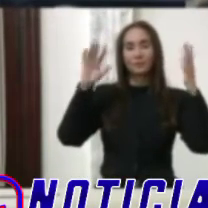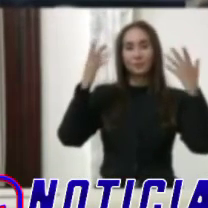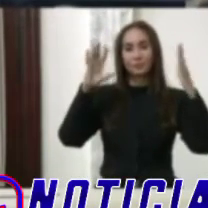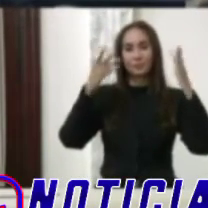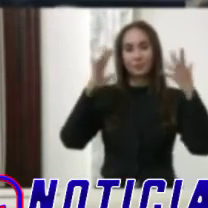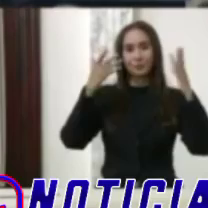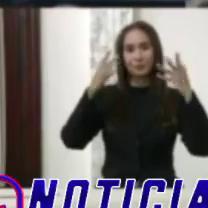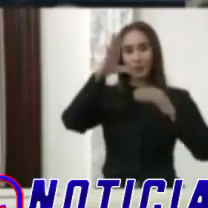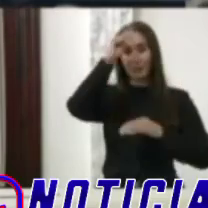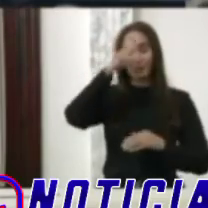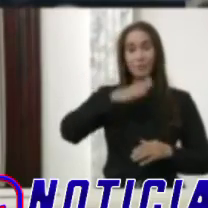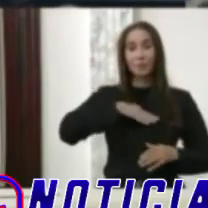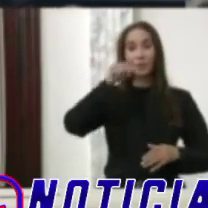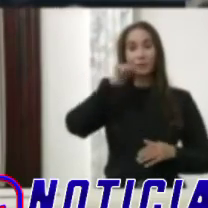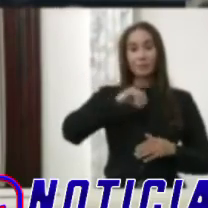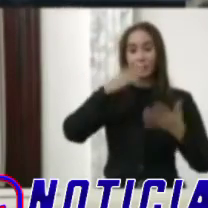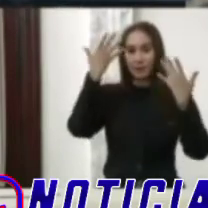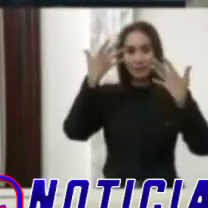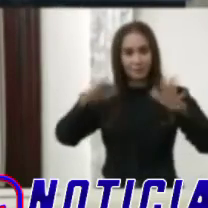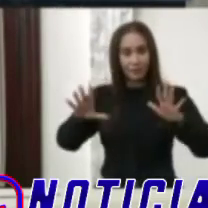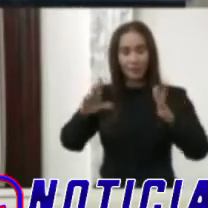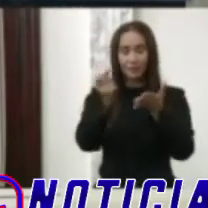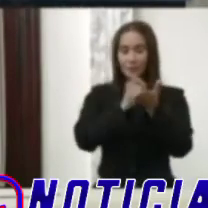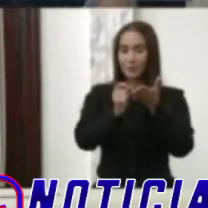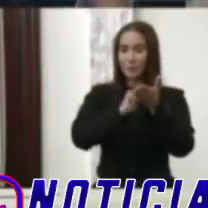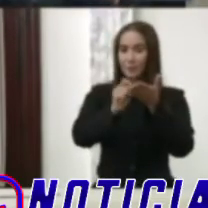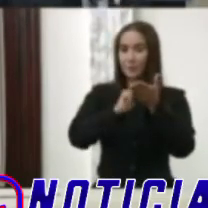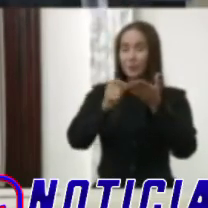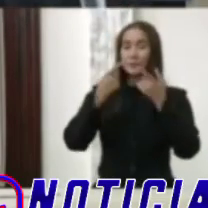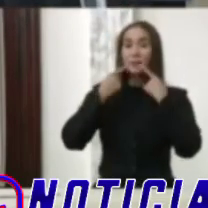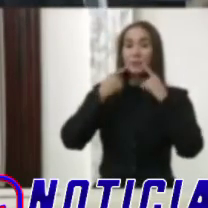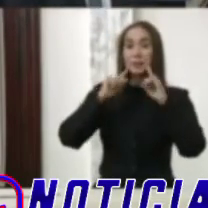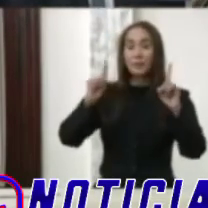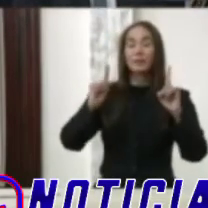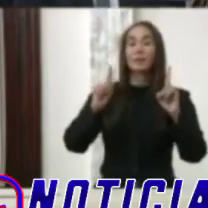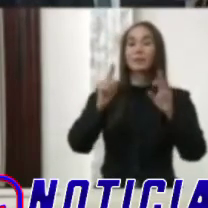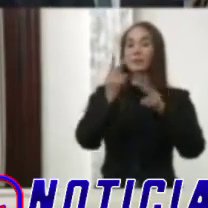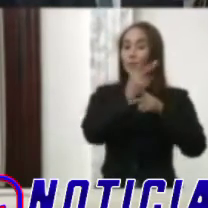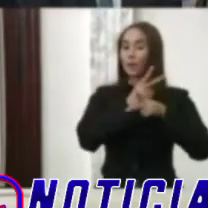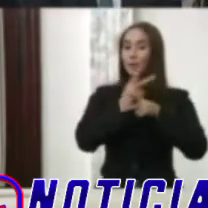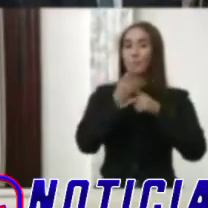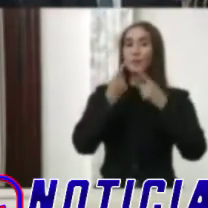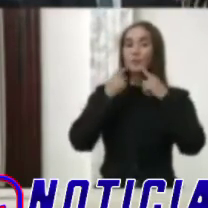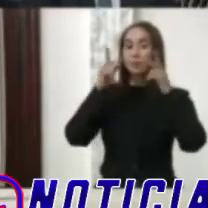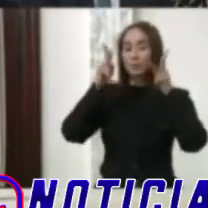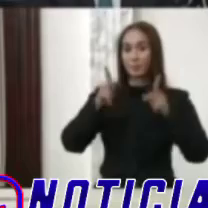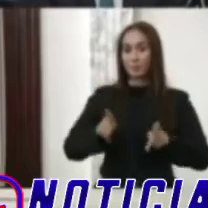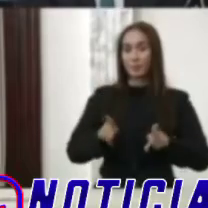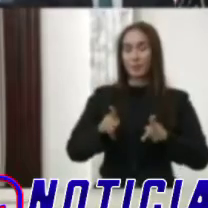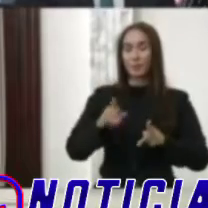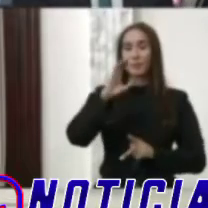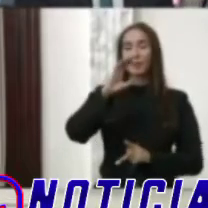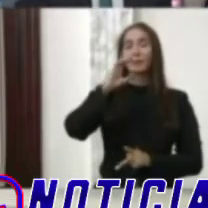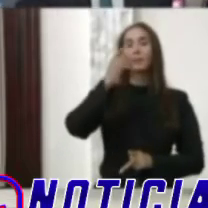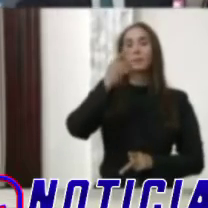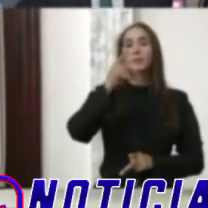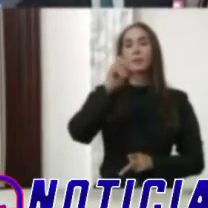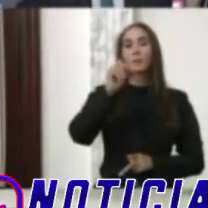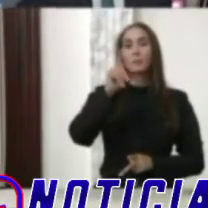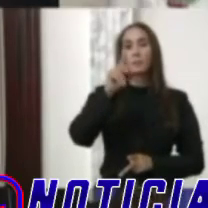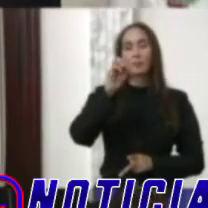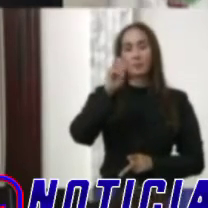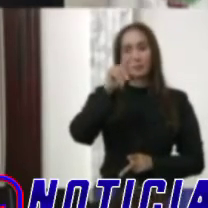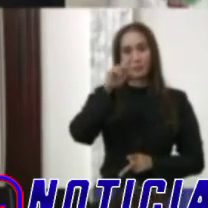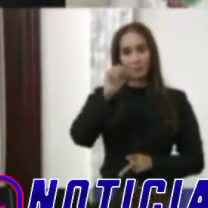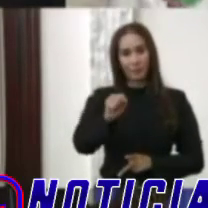Señoras y señores, queda firmada esta declaración, declaración de Chapultepec, declaración de Salta, por